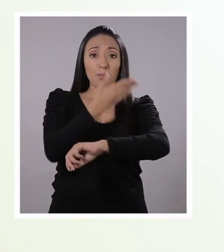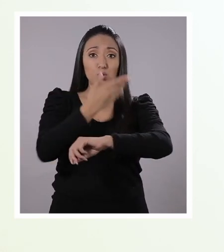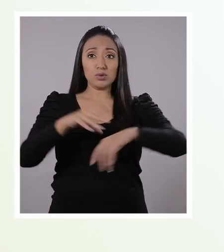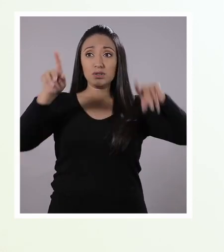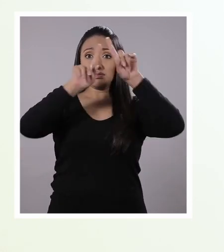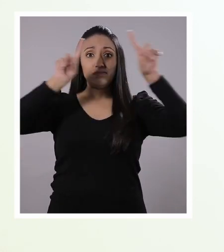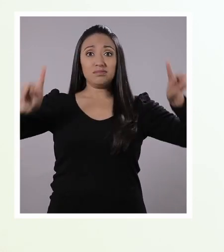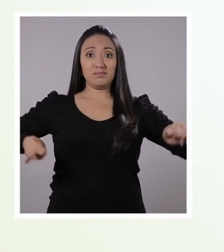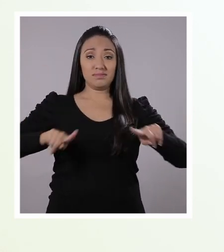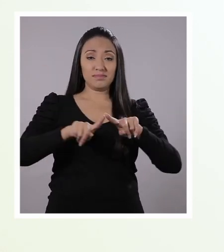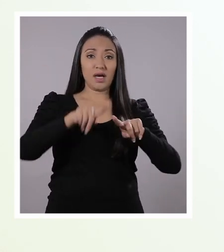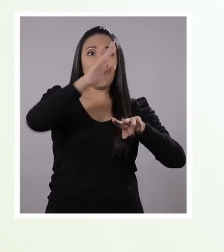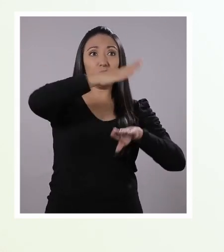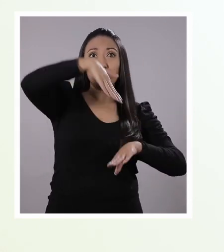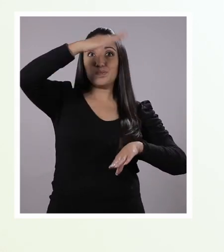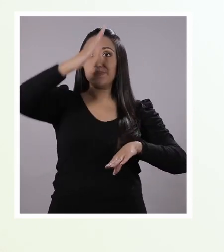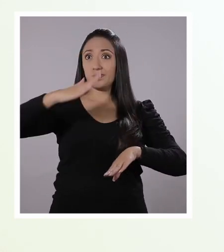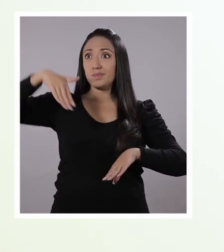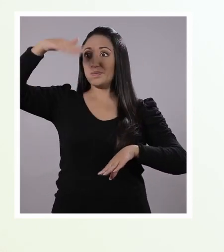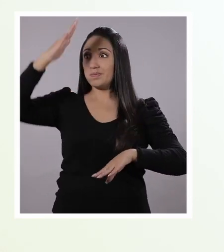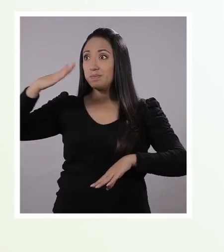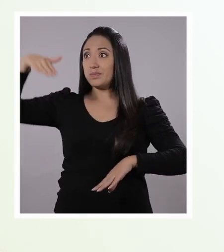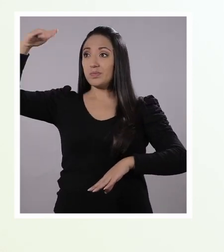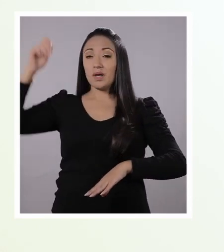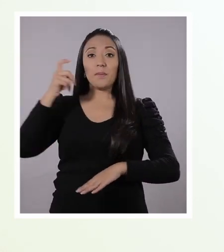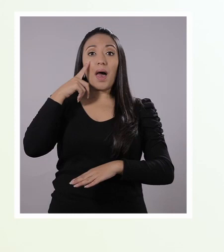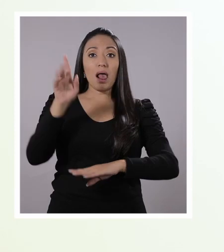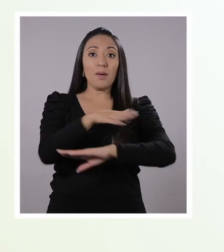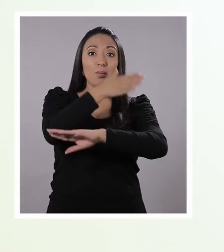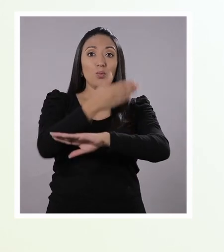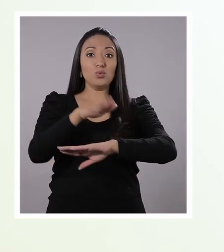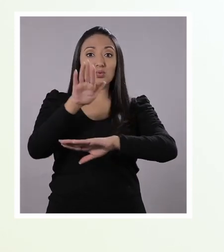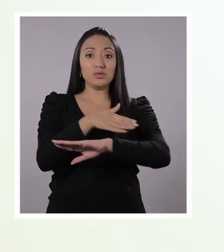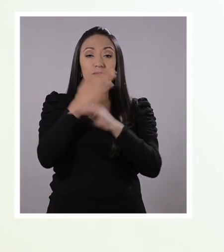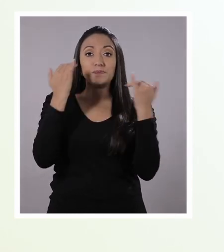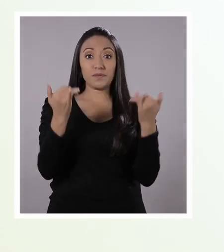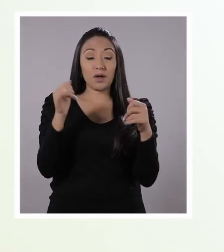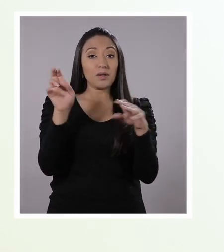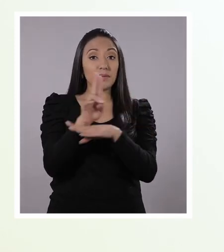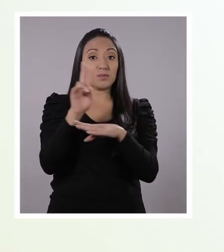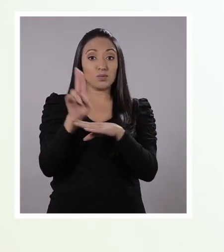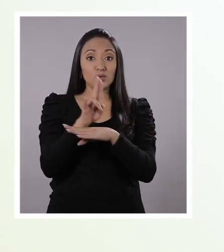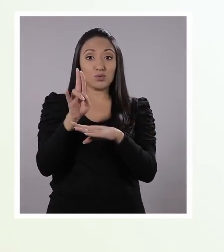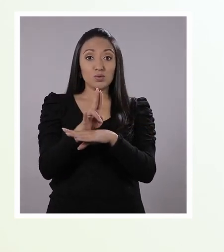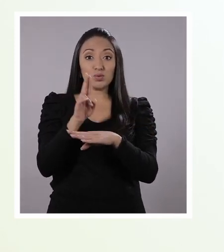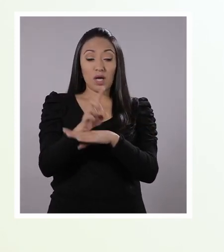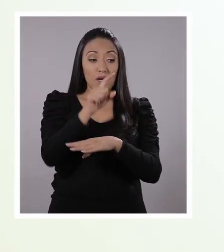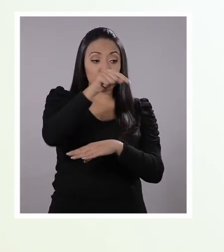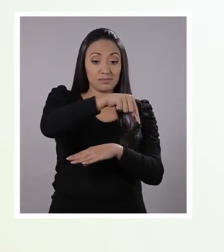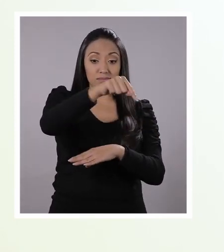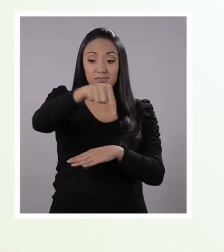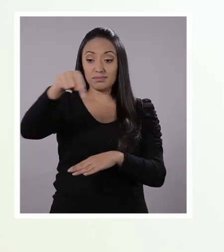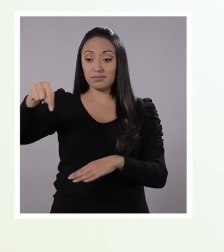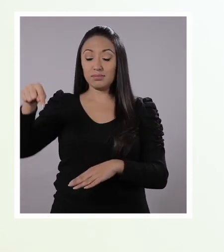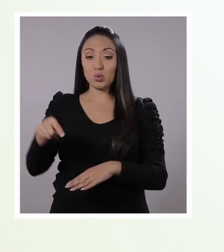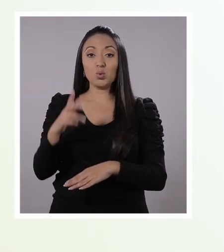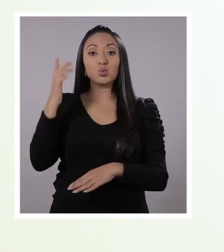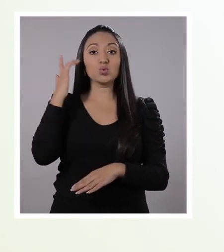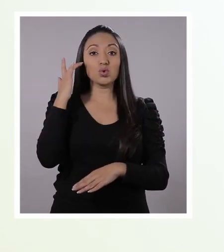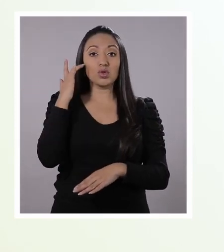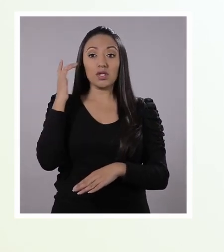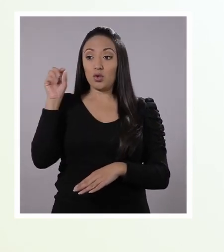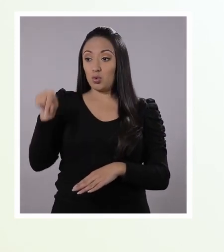interpretar diferentes ritmos y melodías. Y lo que vamos a hacer ahora es crear una partitura utilizando cada uno de los cubiertos